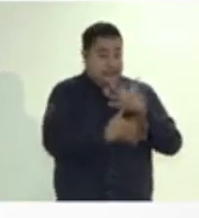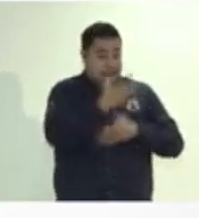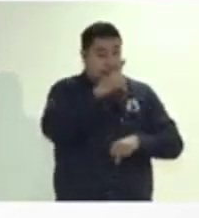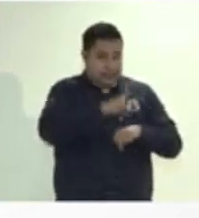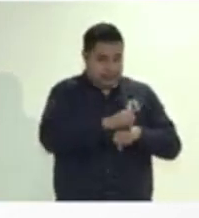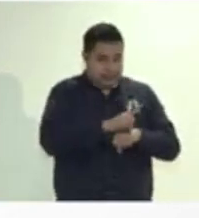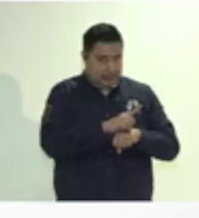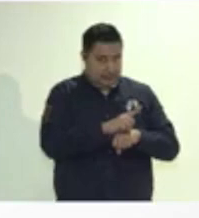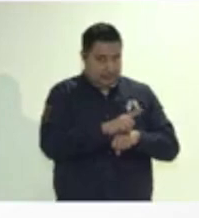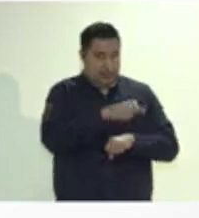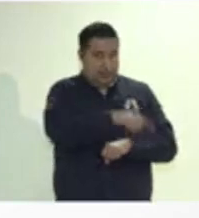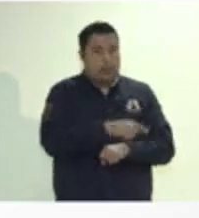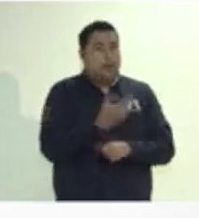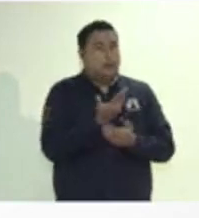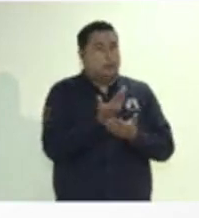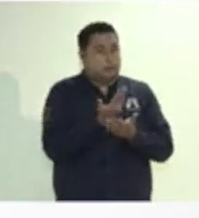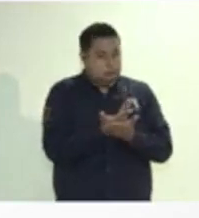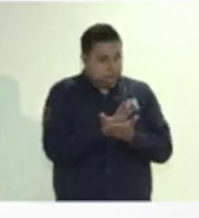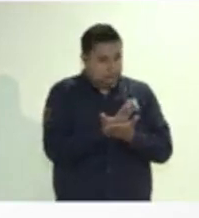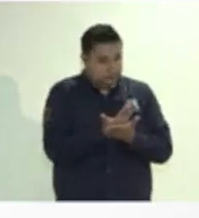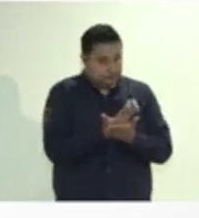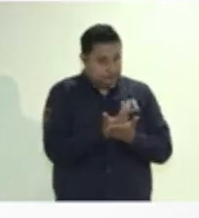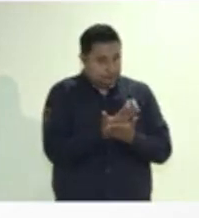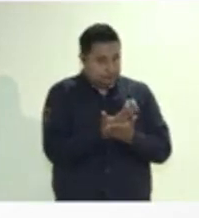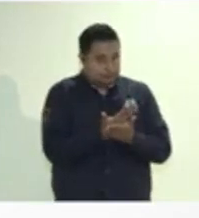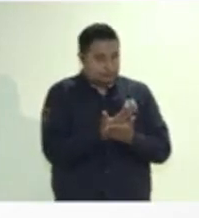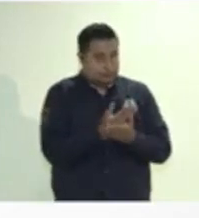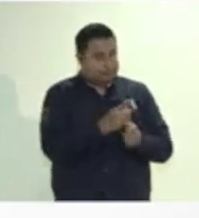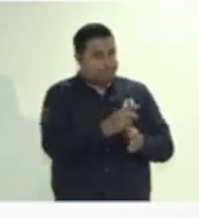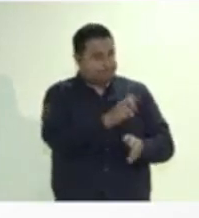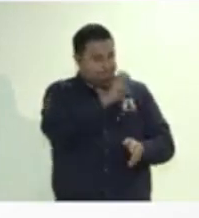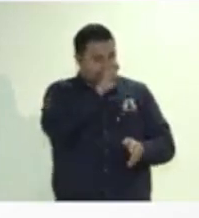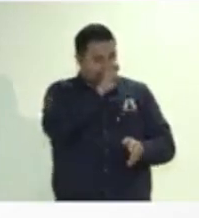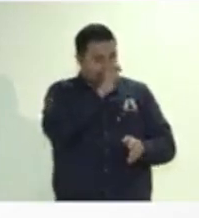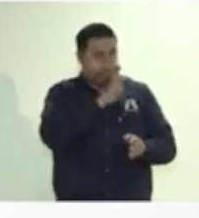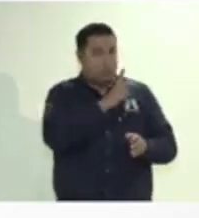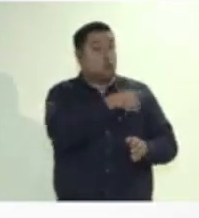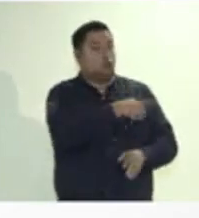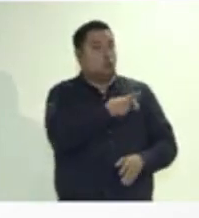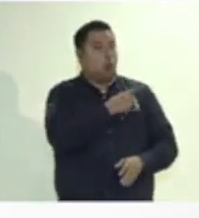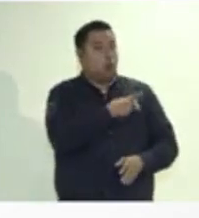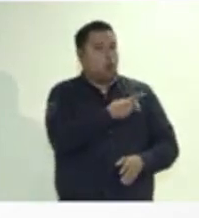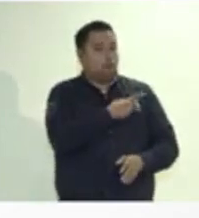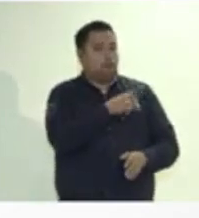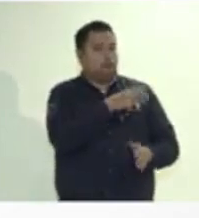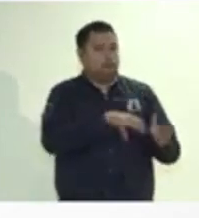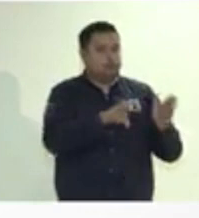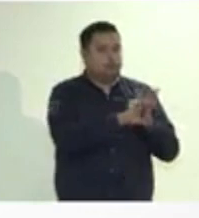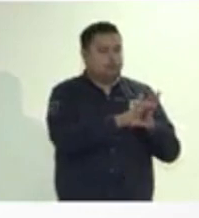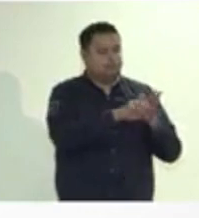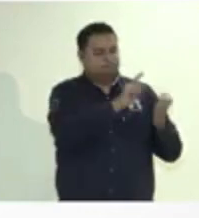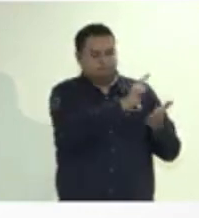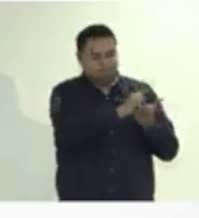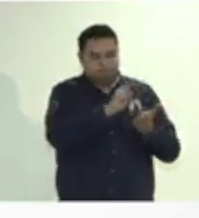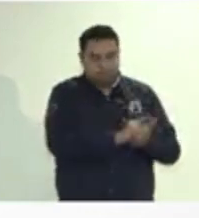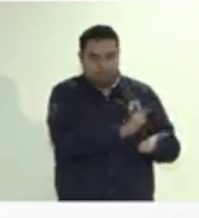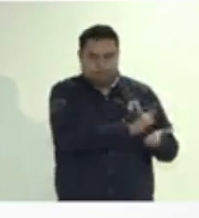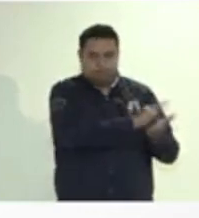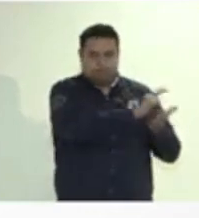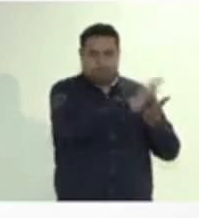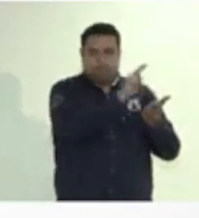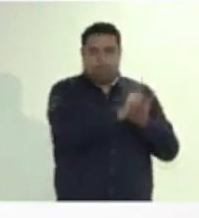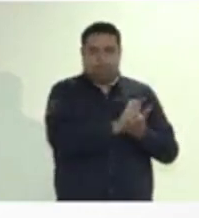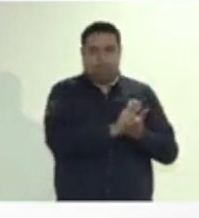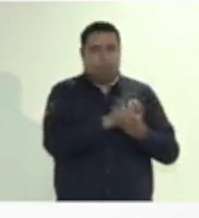deberá mantenerse en un aislamiento estricto con todas las medidas higiénico-sanitarias todo lo que implica la